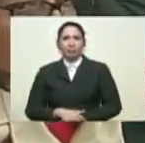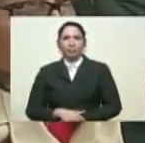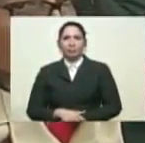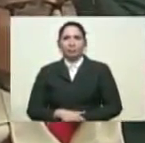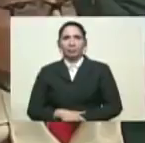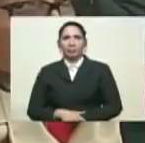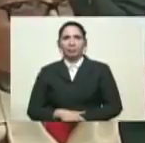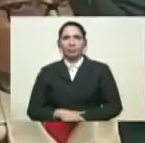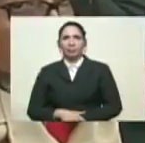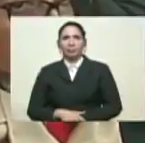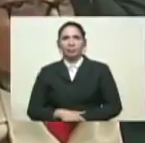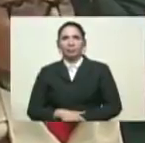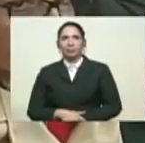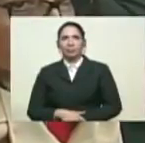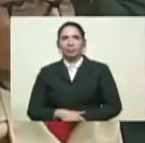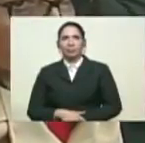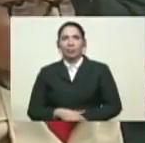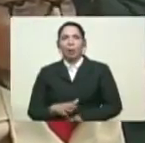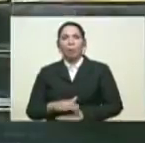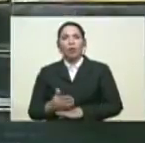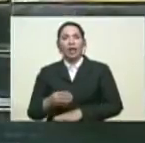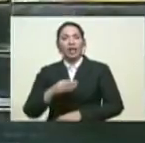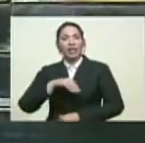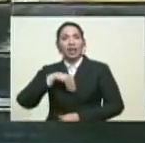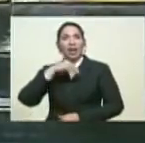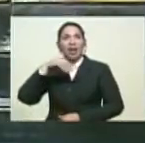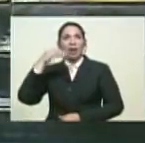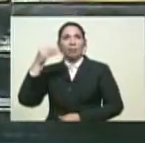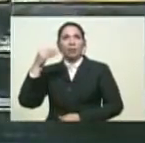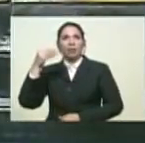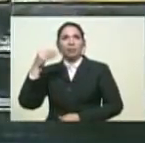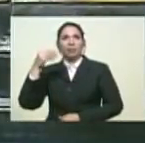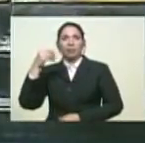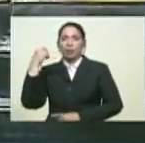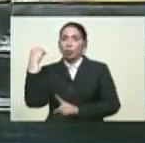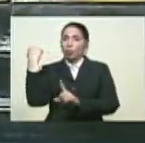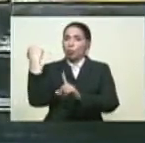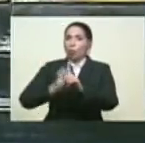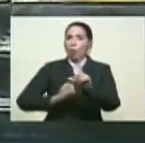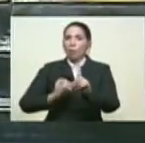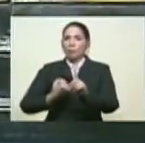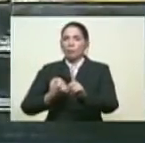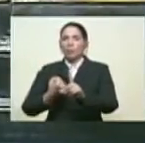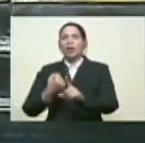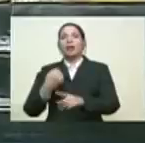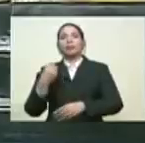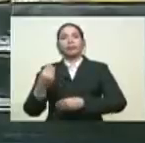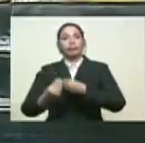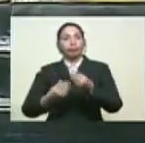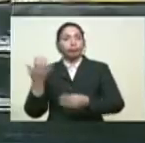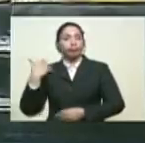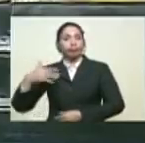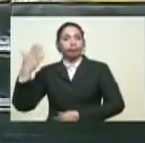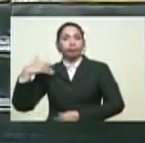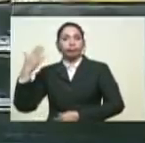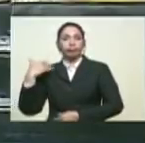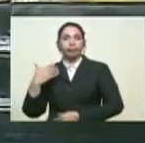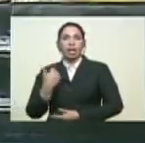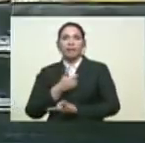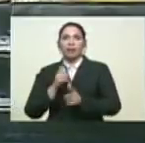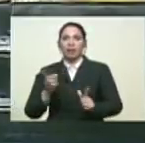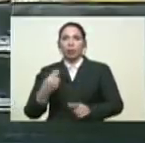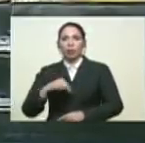Porque no se han sacado del alma el golpe que le dieron nuestros libertadores hace 200 años.